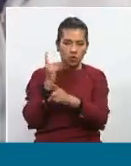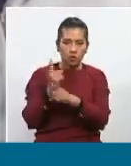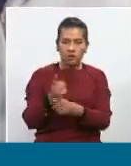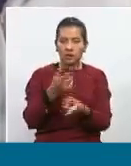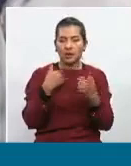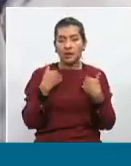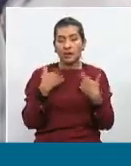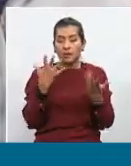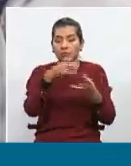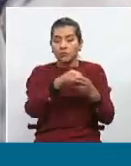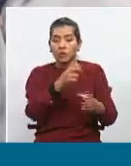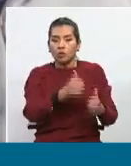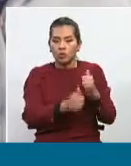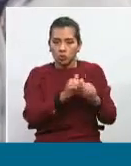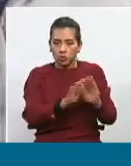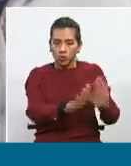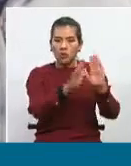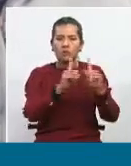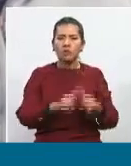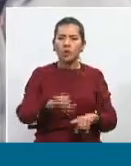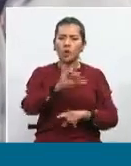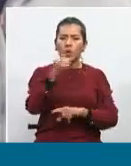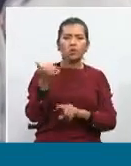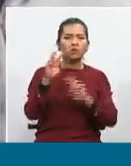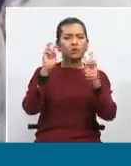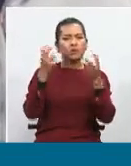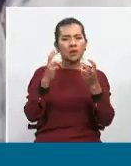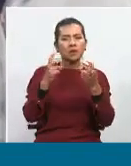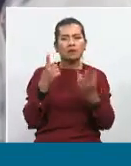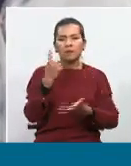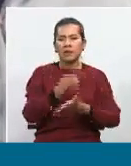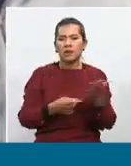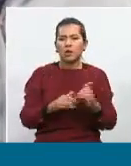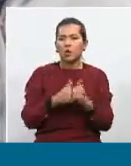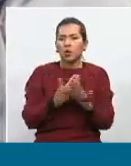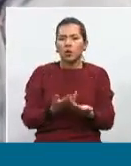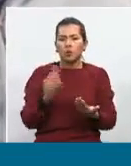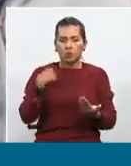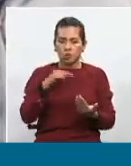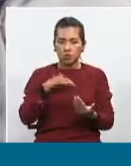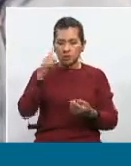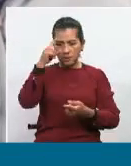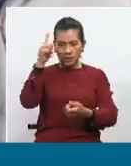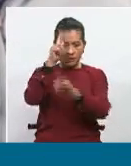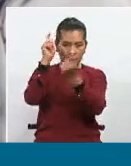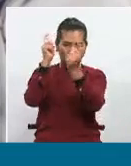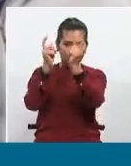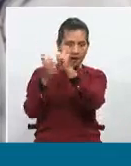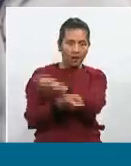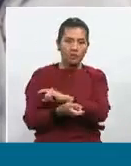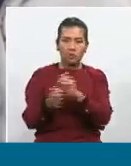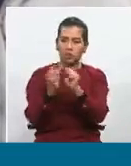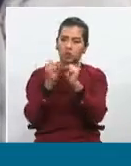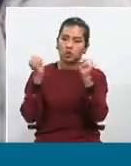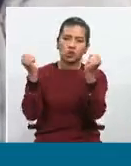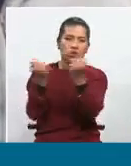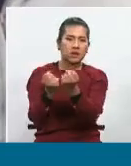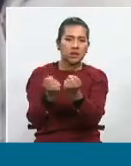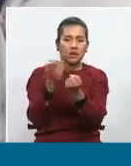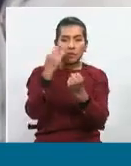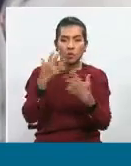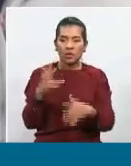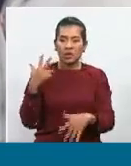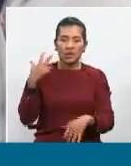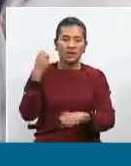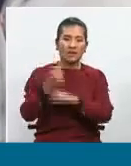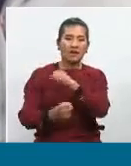propias complejidades. Pero ya en este otro tema de cómo vamos transformando socialmente esta realidad después de los 3 años